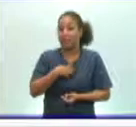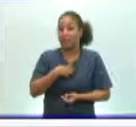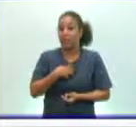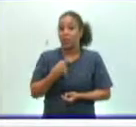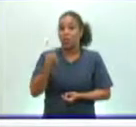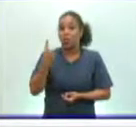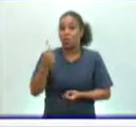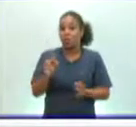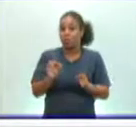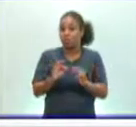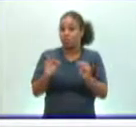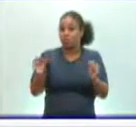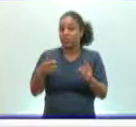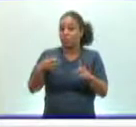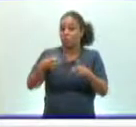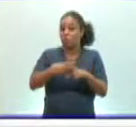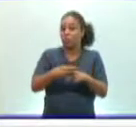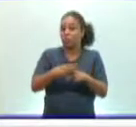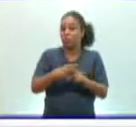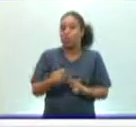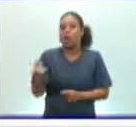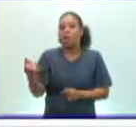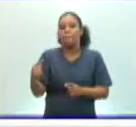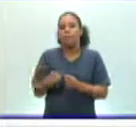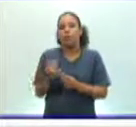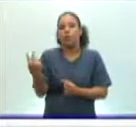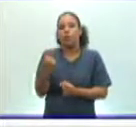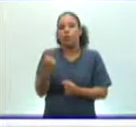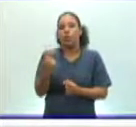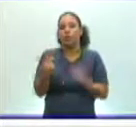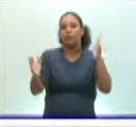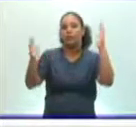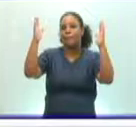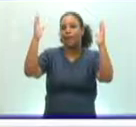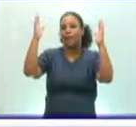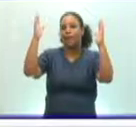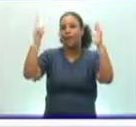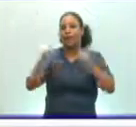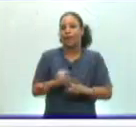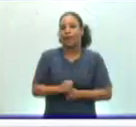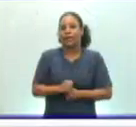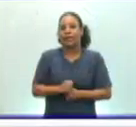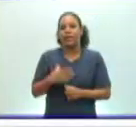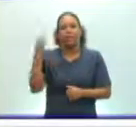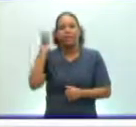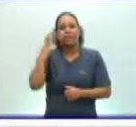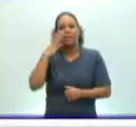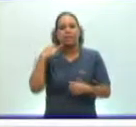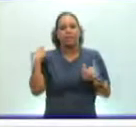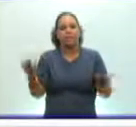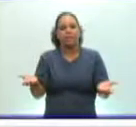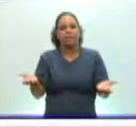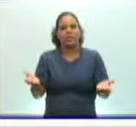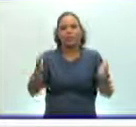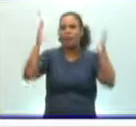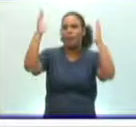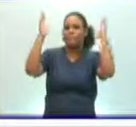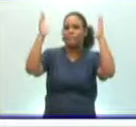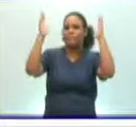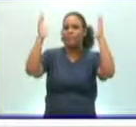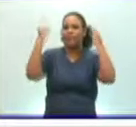semirrectas que sean cortadas por rectas paralelas. ¿Y quiénes serán entonces las